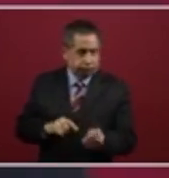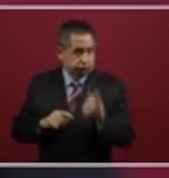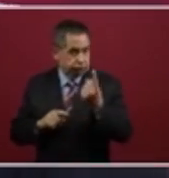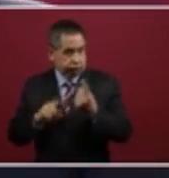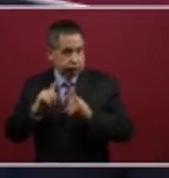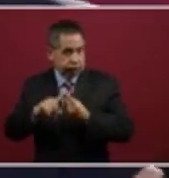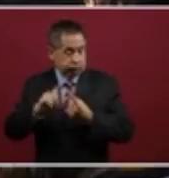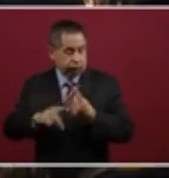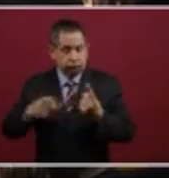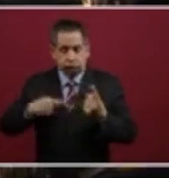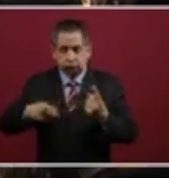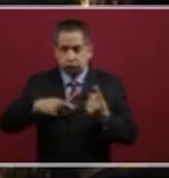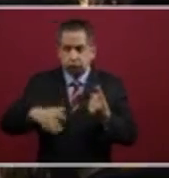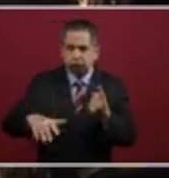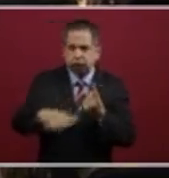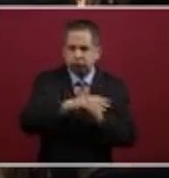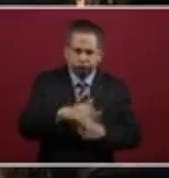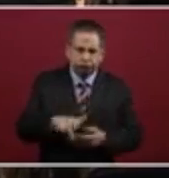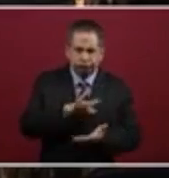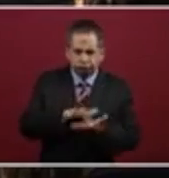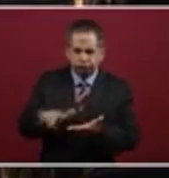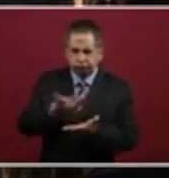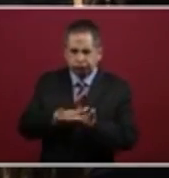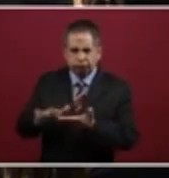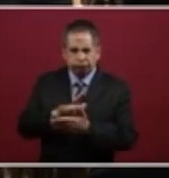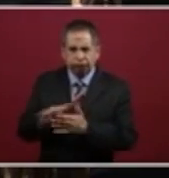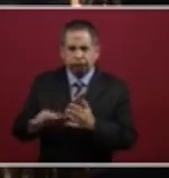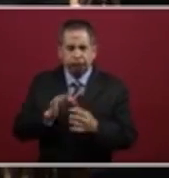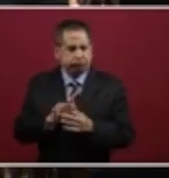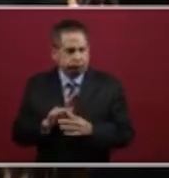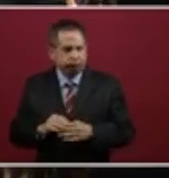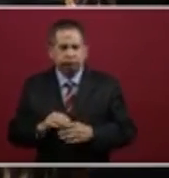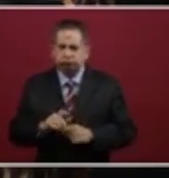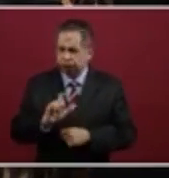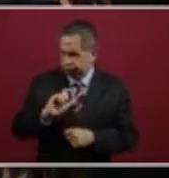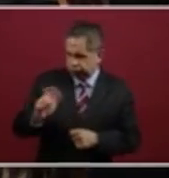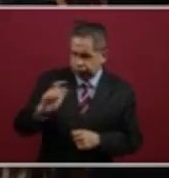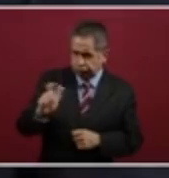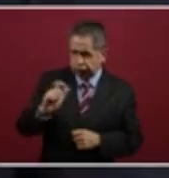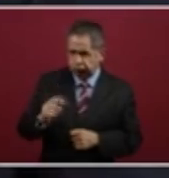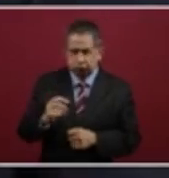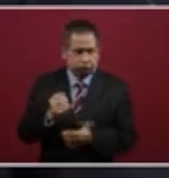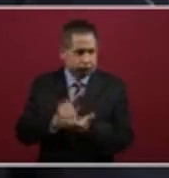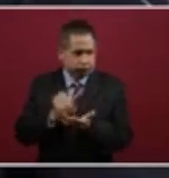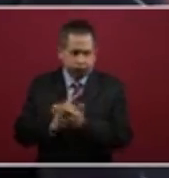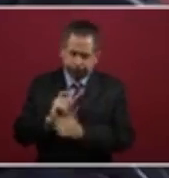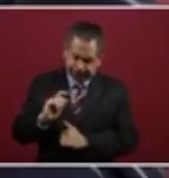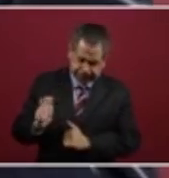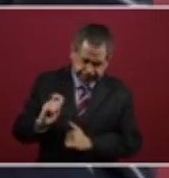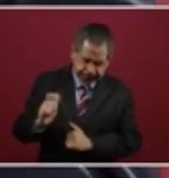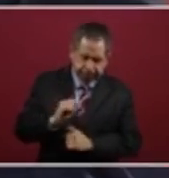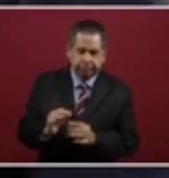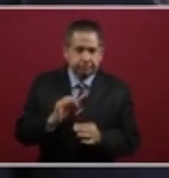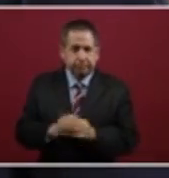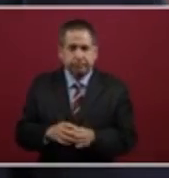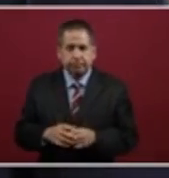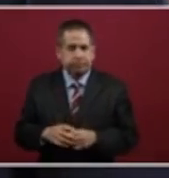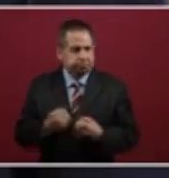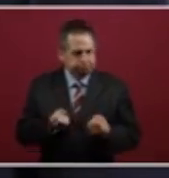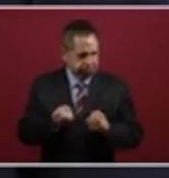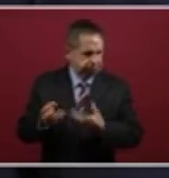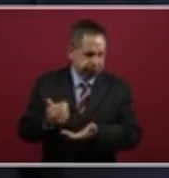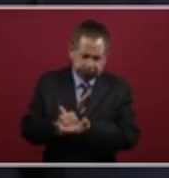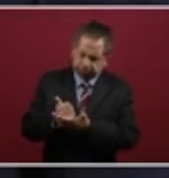gente está apoyando, está pagando sus impuestos, está